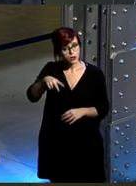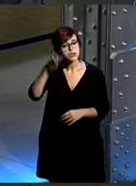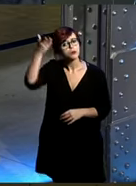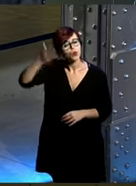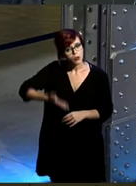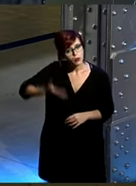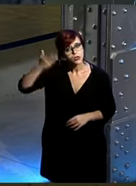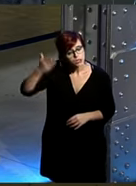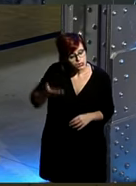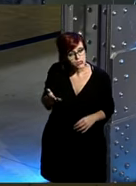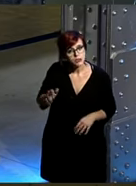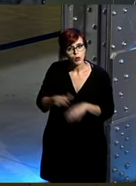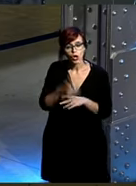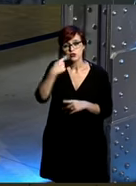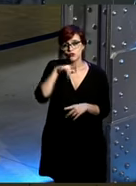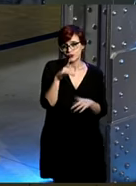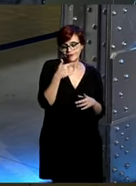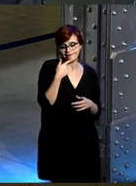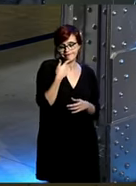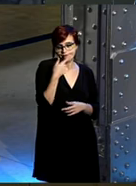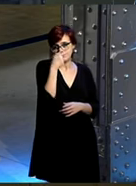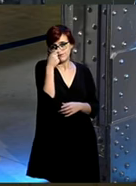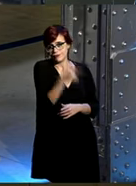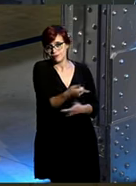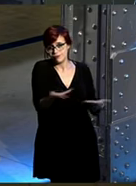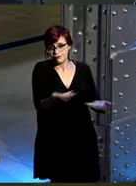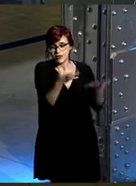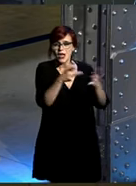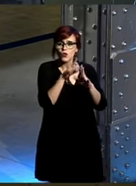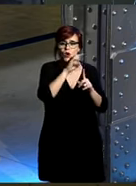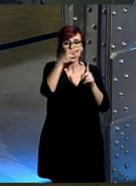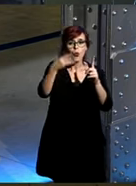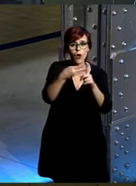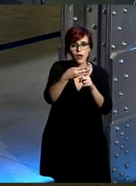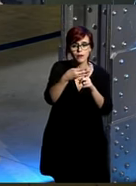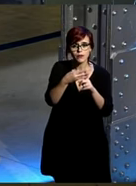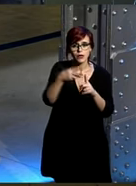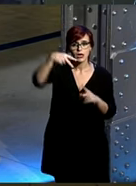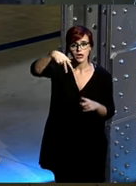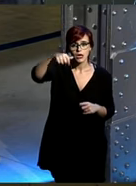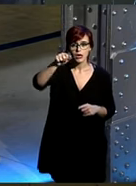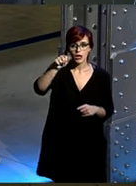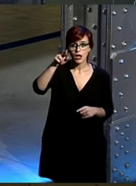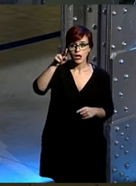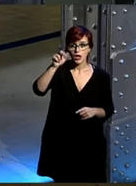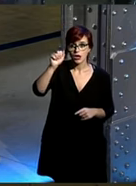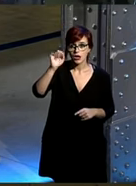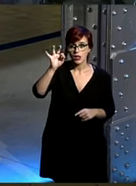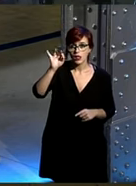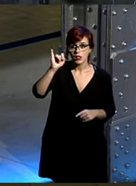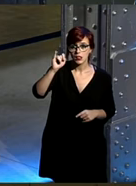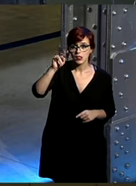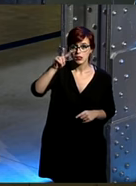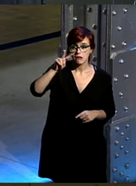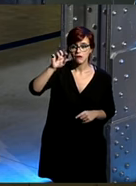tremendamente importante porque nosotros lo descuidamos eso, ¿no? Hay un sitio web, visítenlo, que se llama Narrative Science. Es